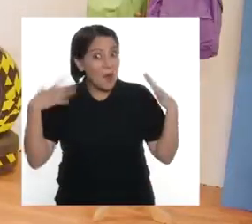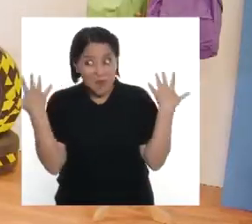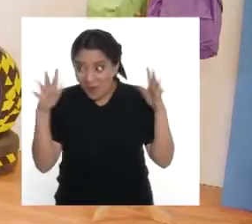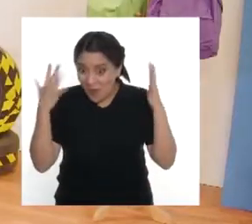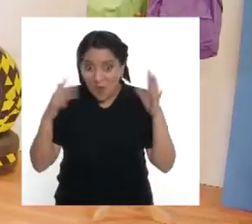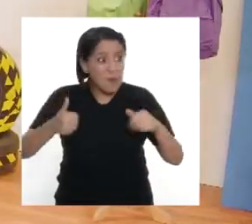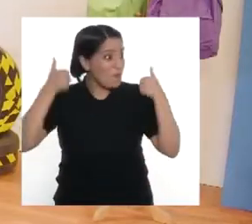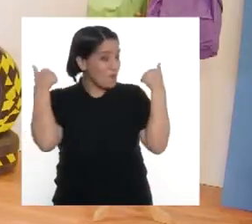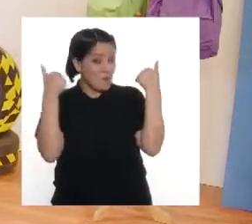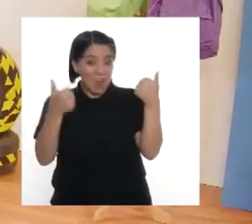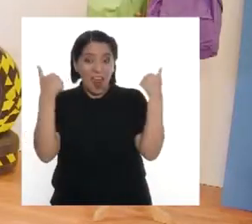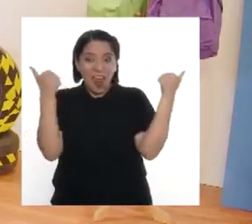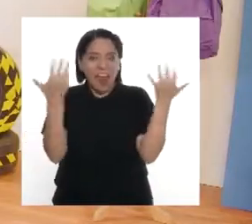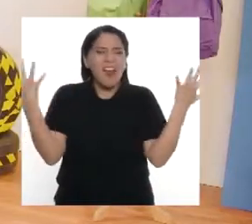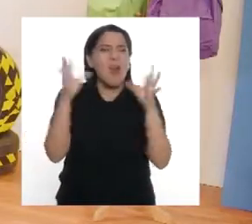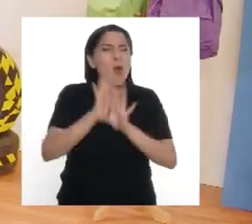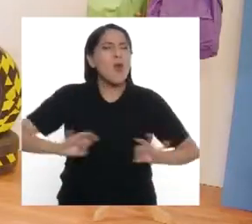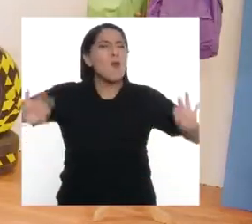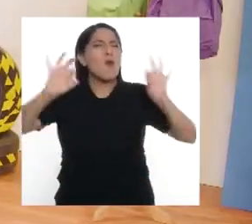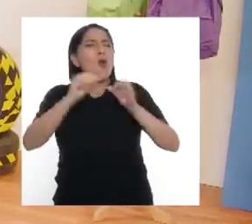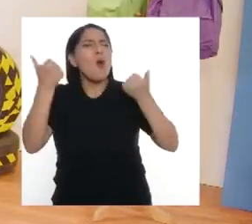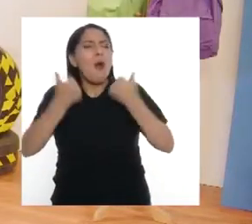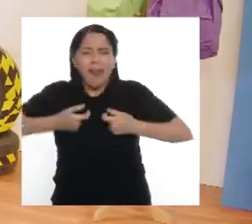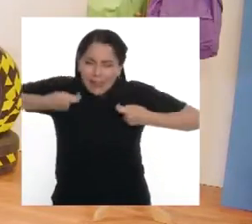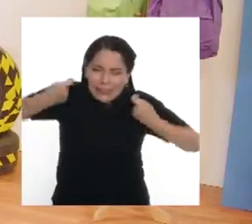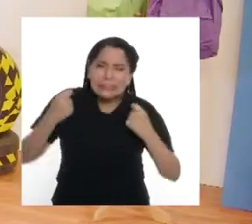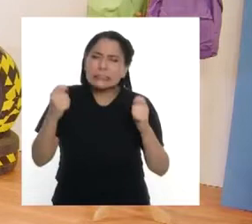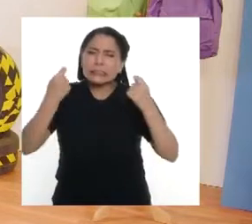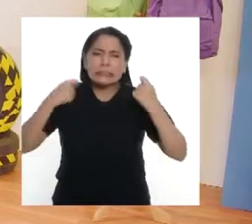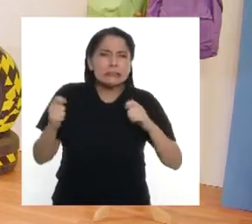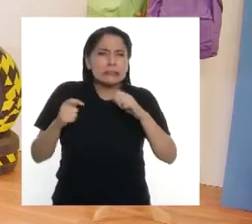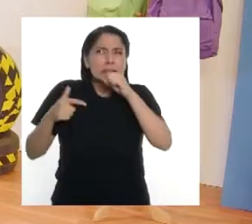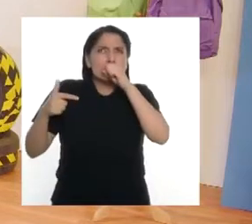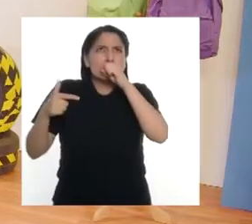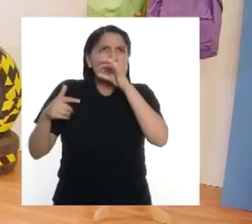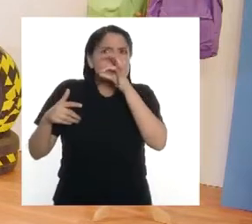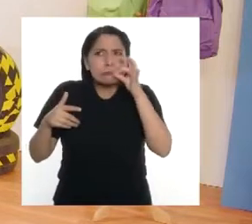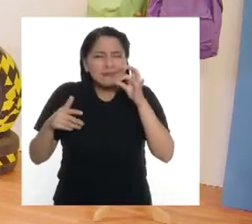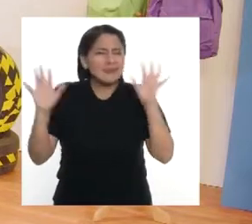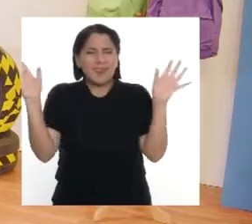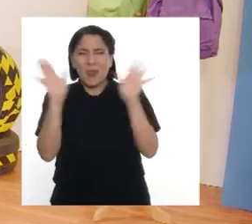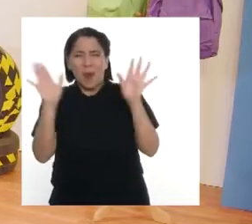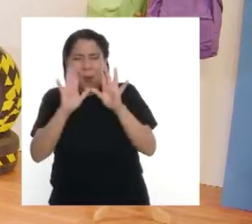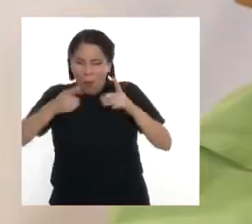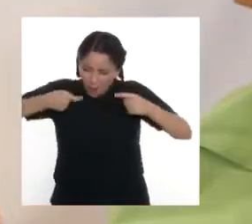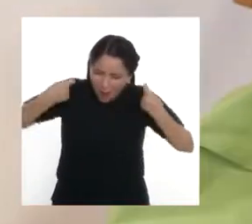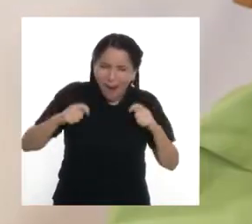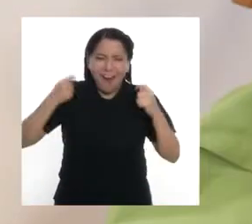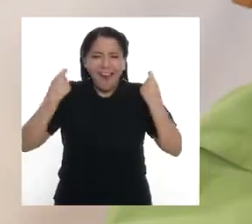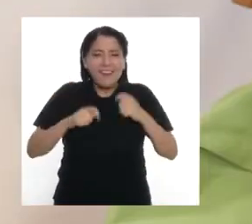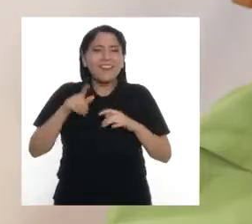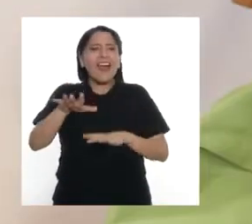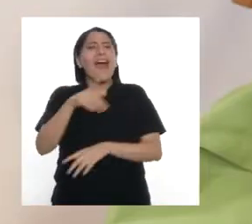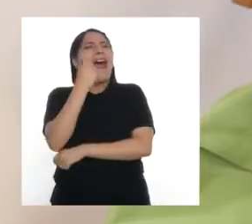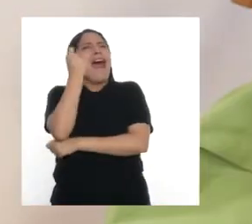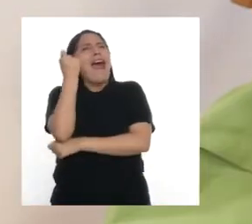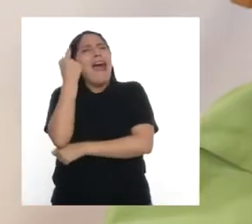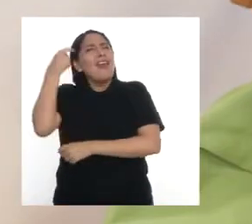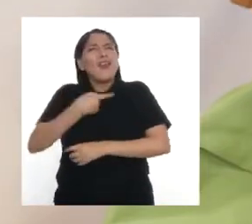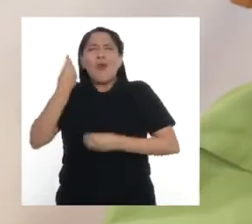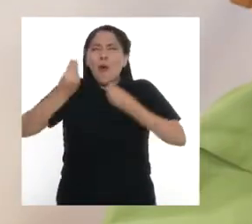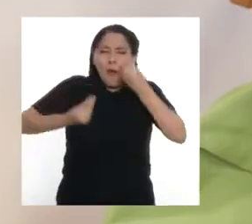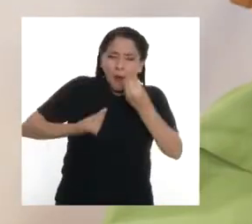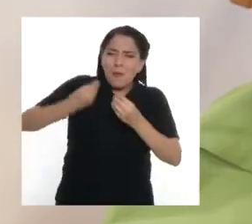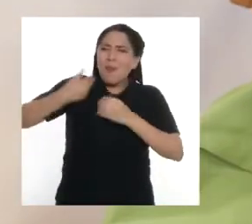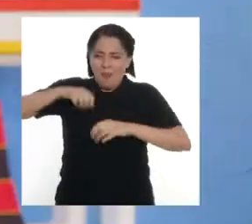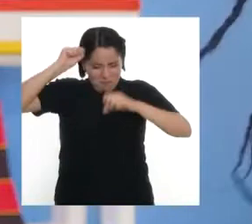¡Eso! ¡Muy bien! Lo más importante es intentarlo y no quedarse en silencio. Verán lo divertido que es. Voy entendiendo. Me siento